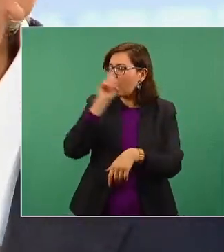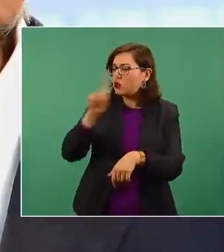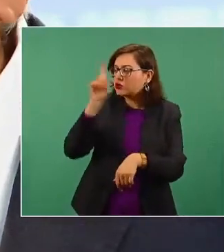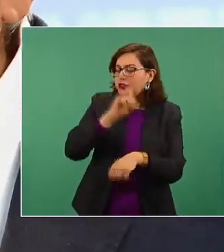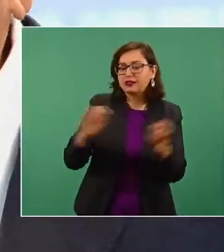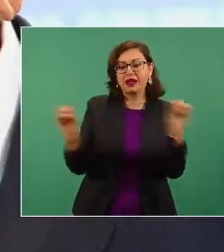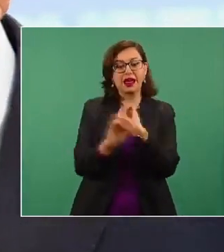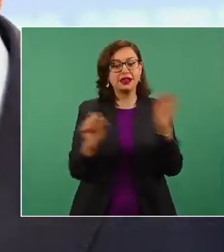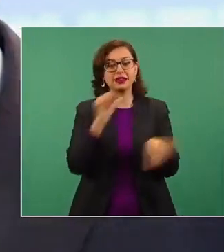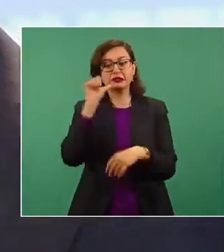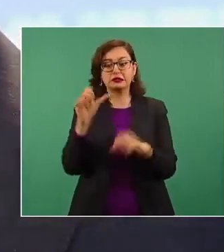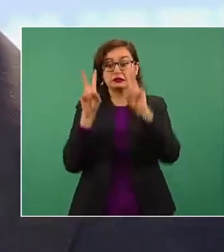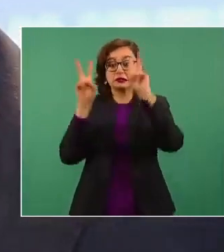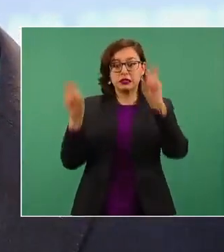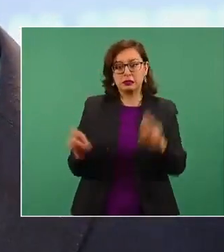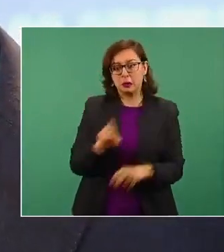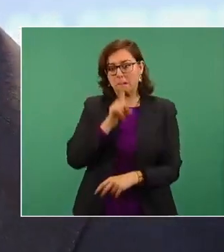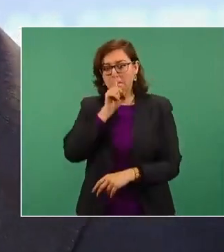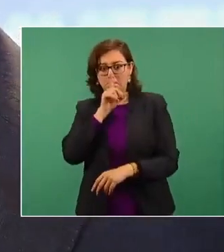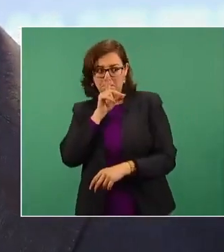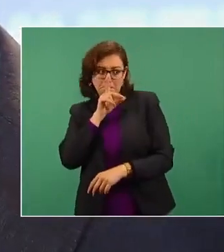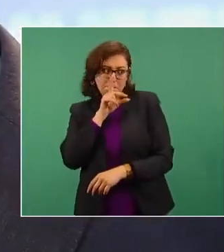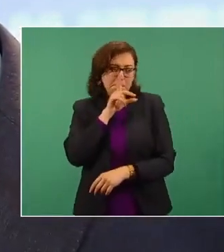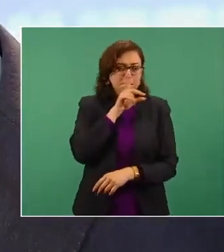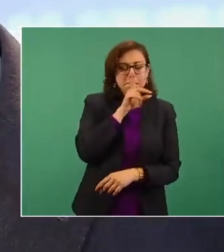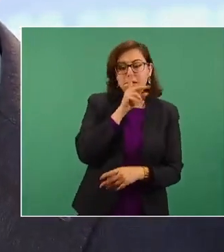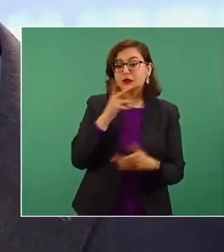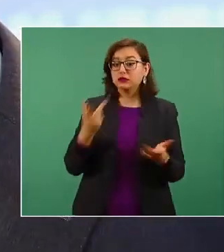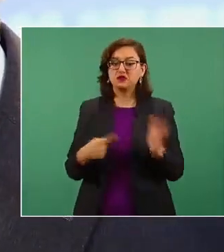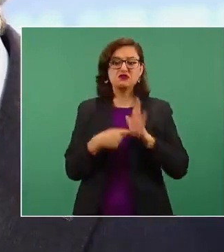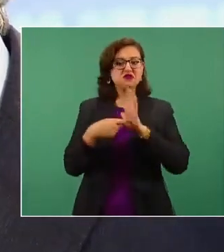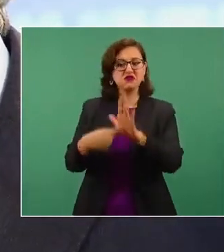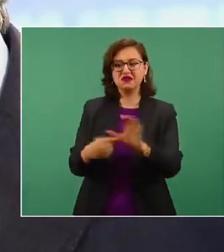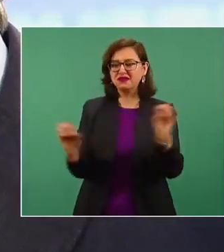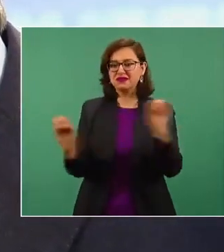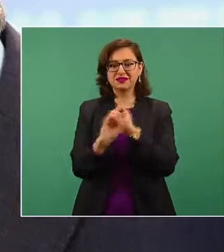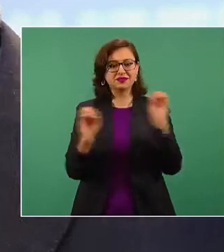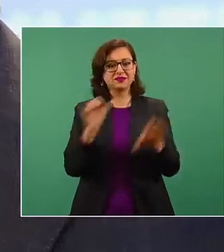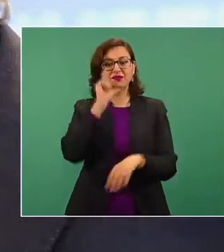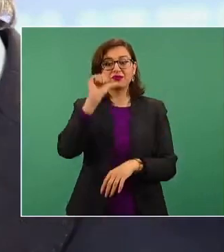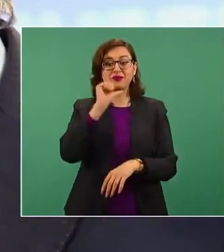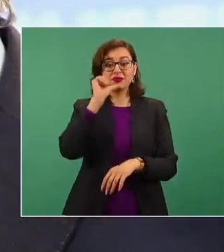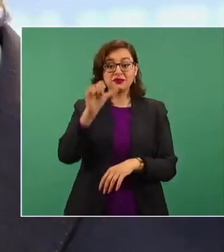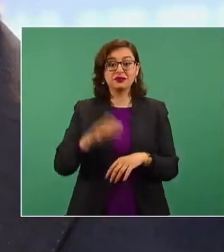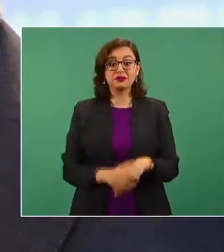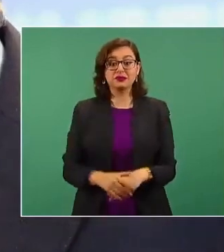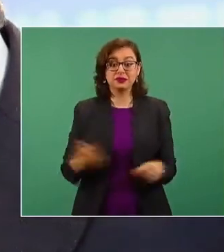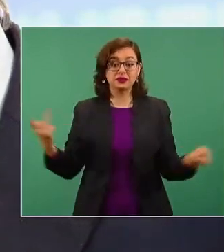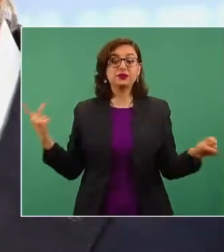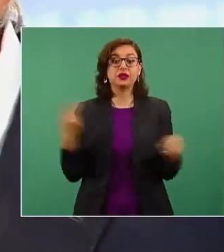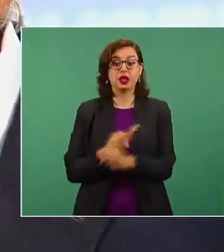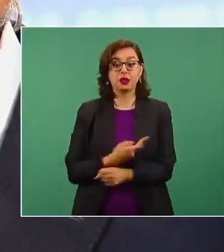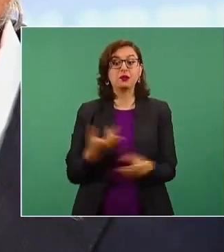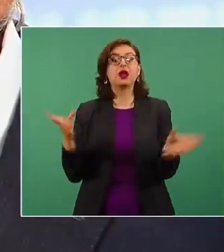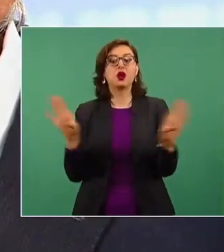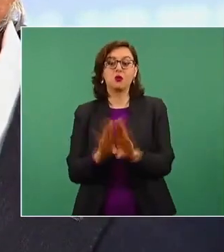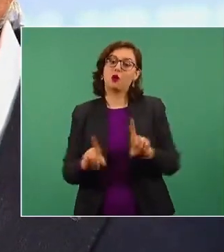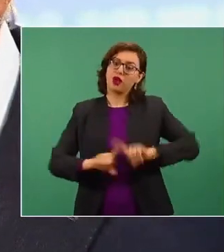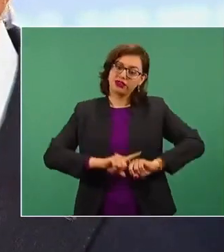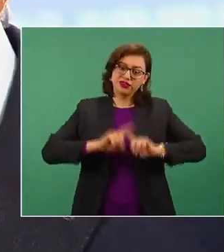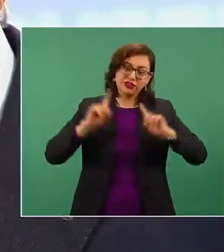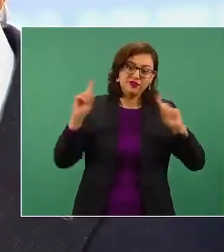Los medios no tratan este asunto. Lo que se puso de moda fueron las series,